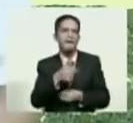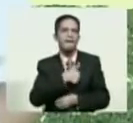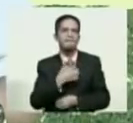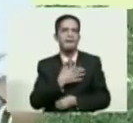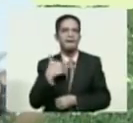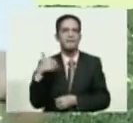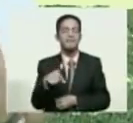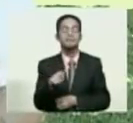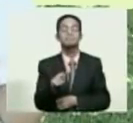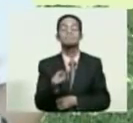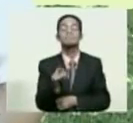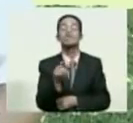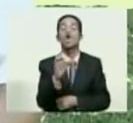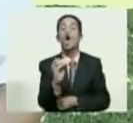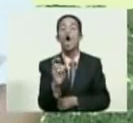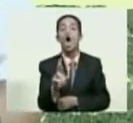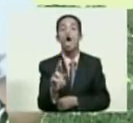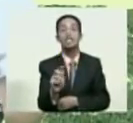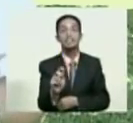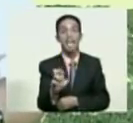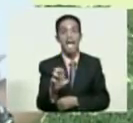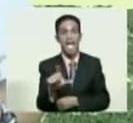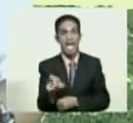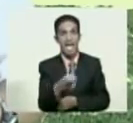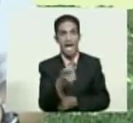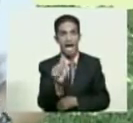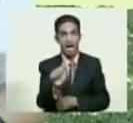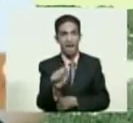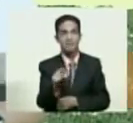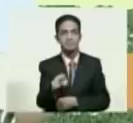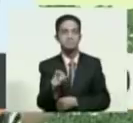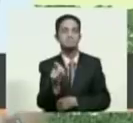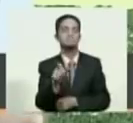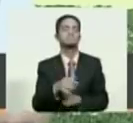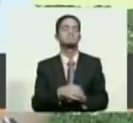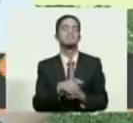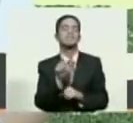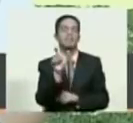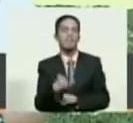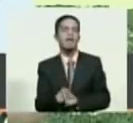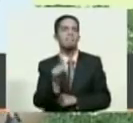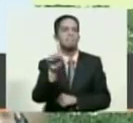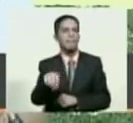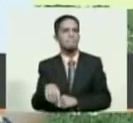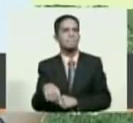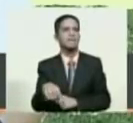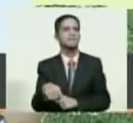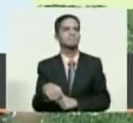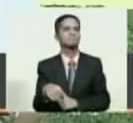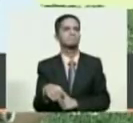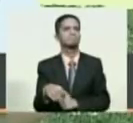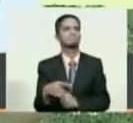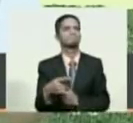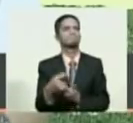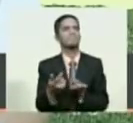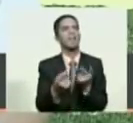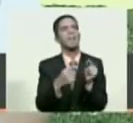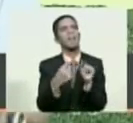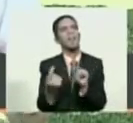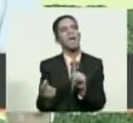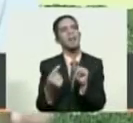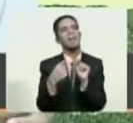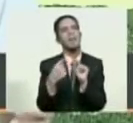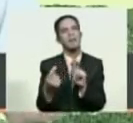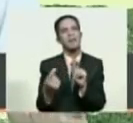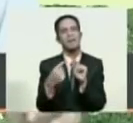Saúl Ortega, muy reflexivamente también, como lo han dicho los otros entrevistados con quienes hemos podido conversar, el